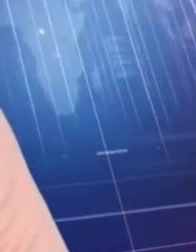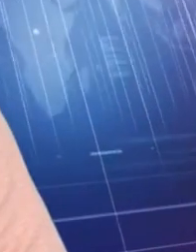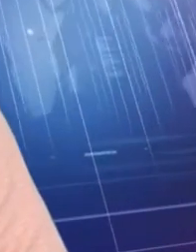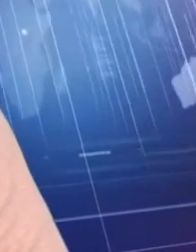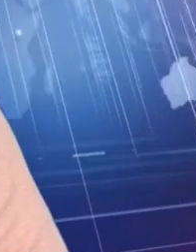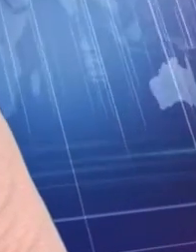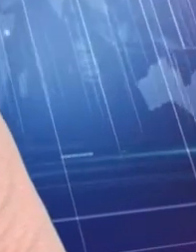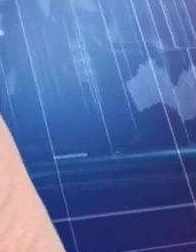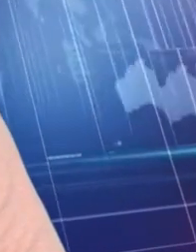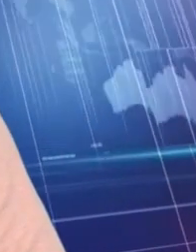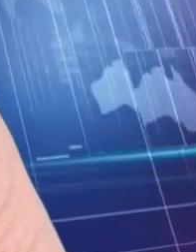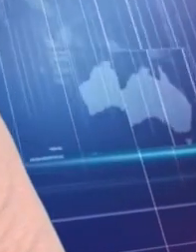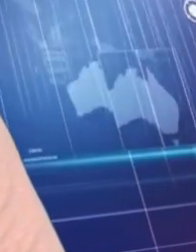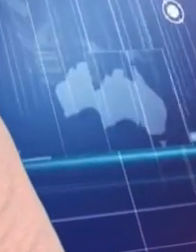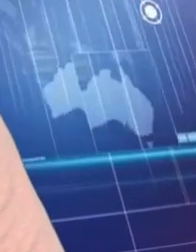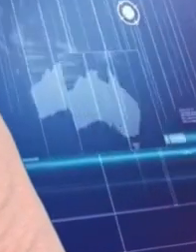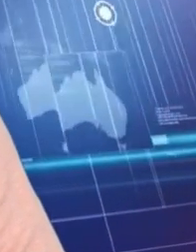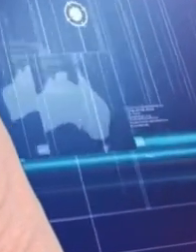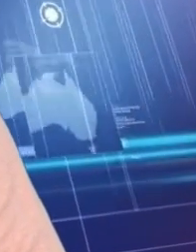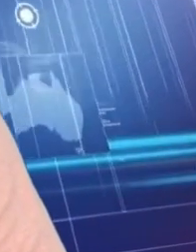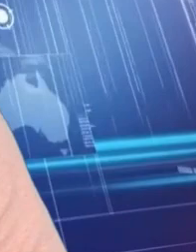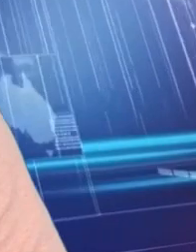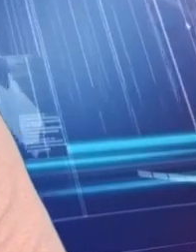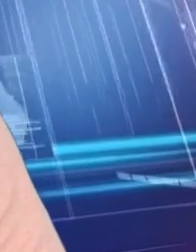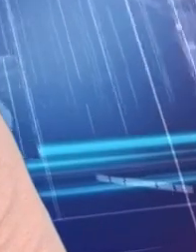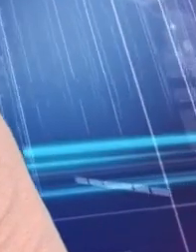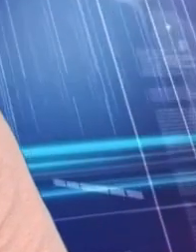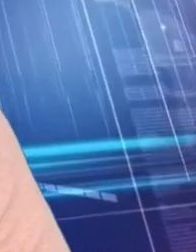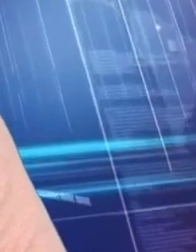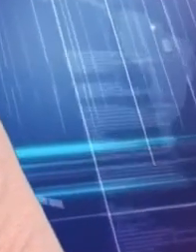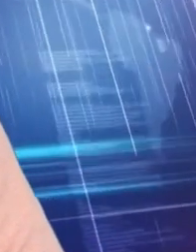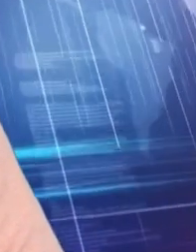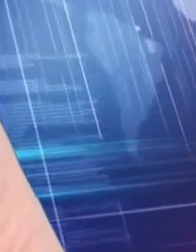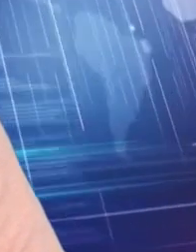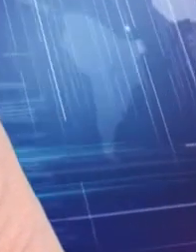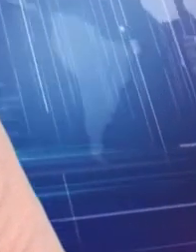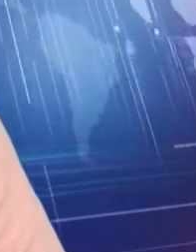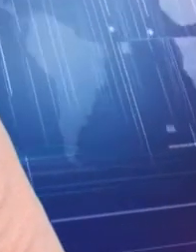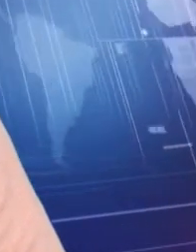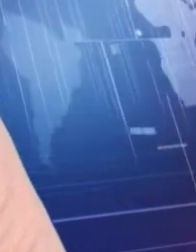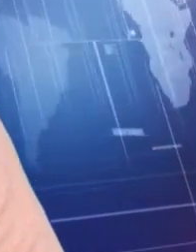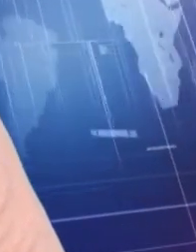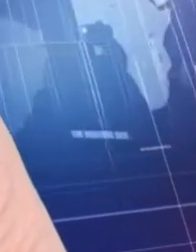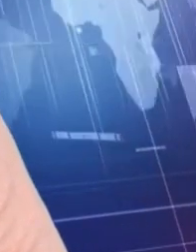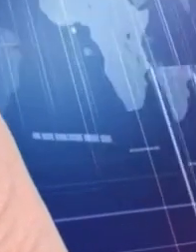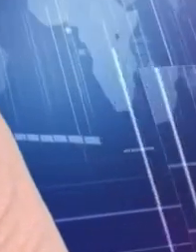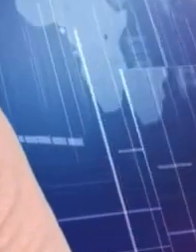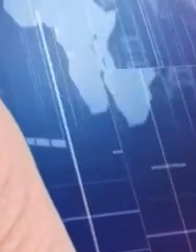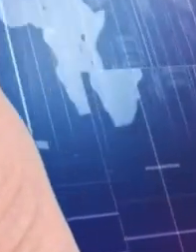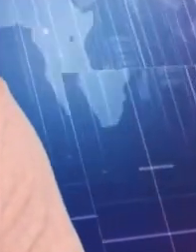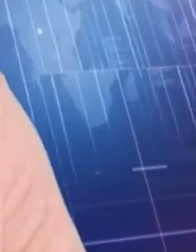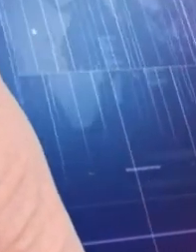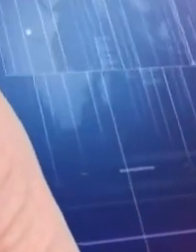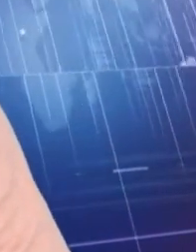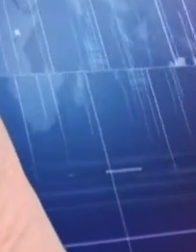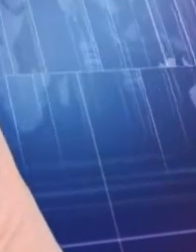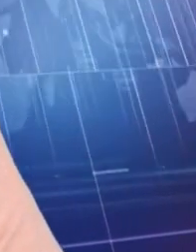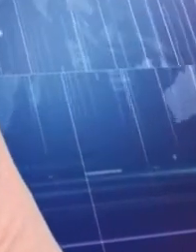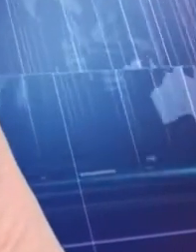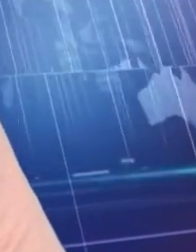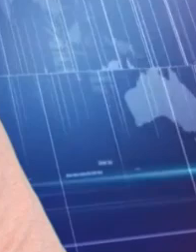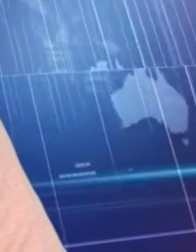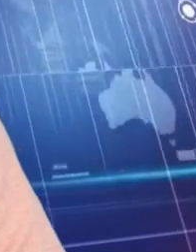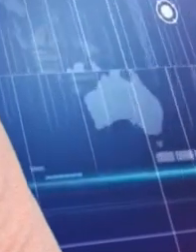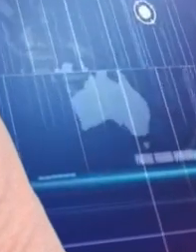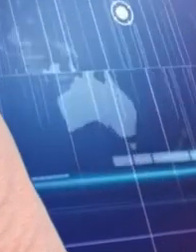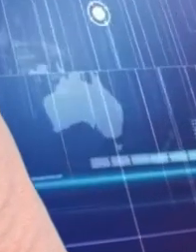Hoy en la mañanera López Obrador señaló que se sintió muy orgulloso de cómo reaccionó su esposa al momento de que fue increpada